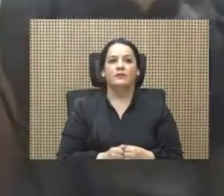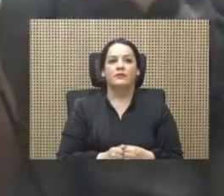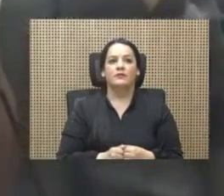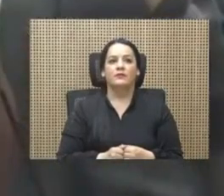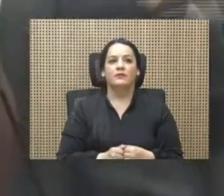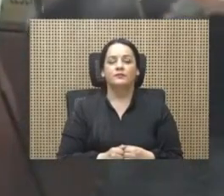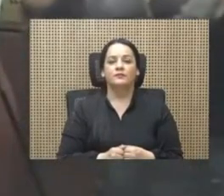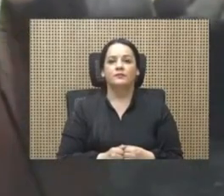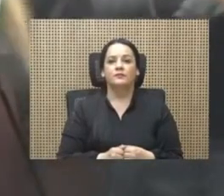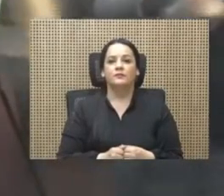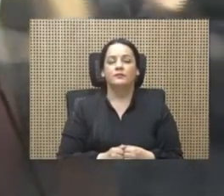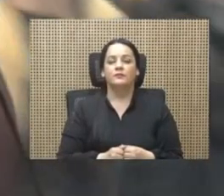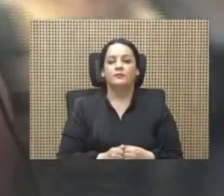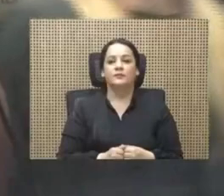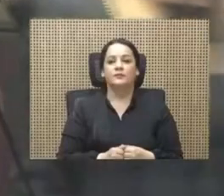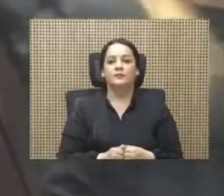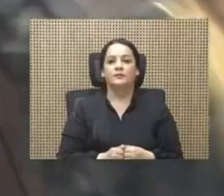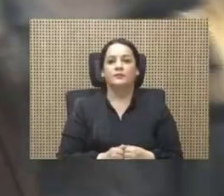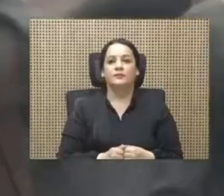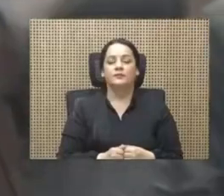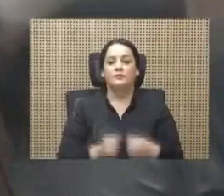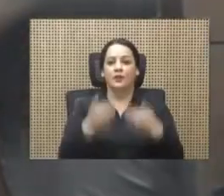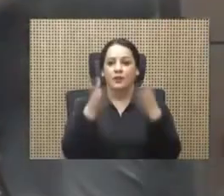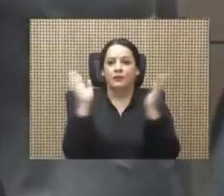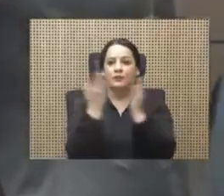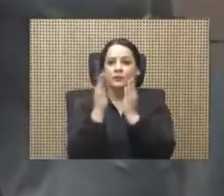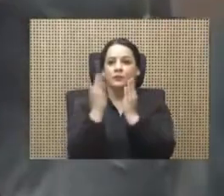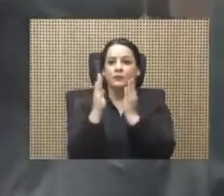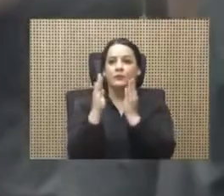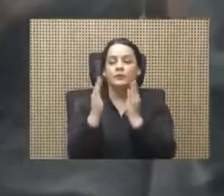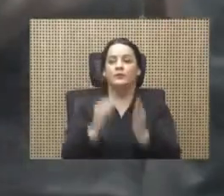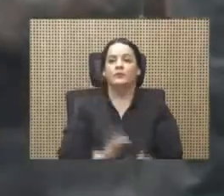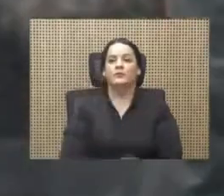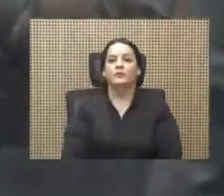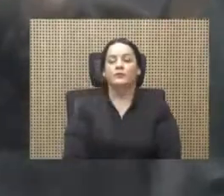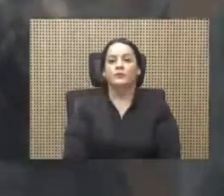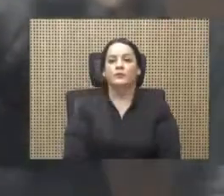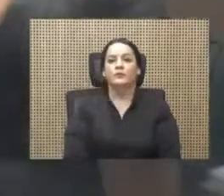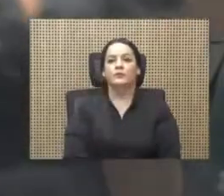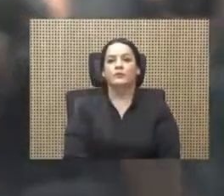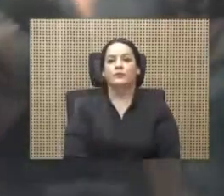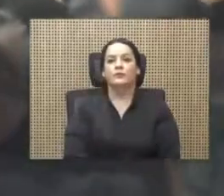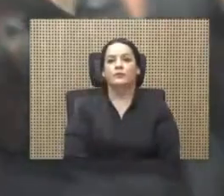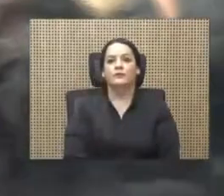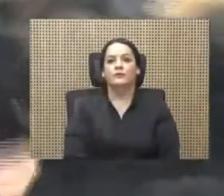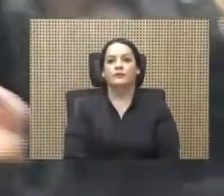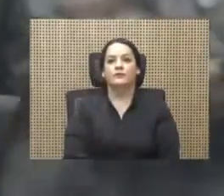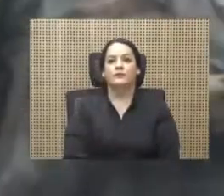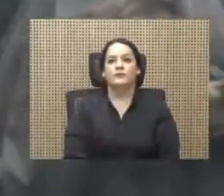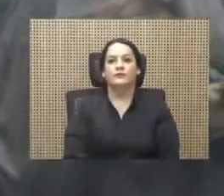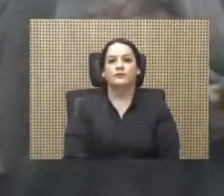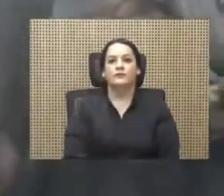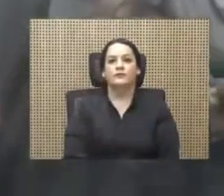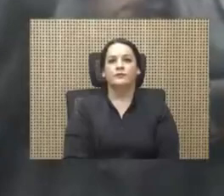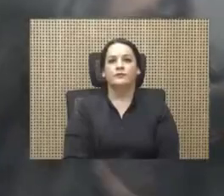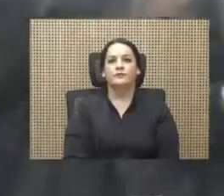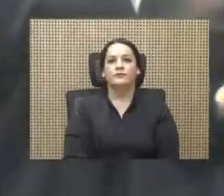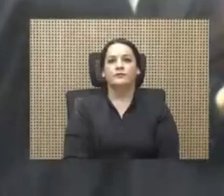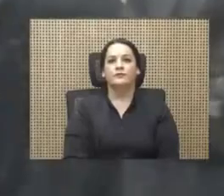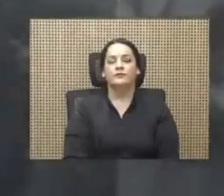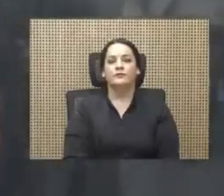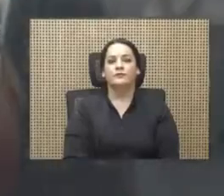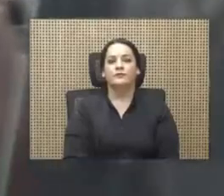el puesto la primera secretaría segundo puesto en importancia al directorio legislativo para el tercer año de gestión del primer poder de la